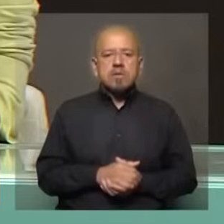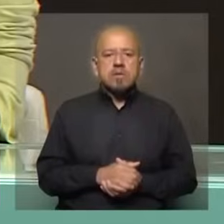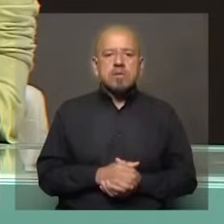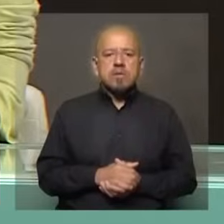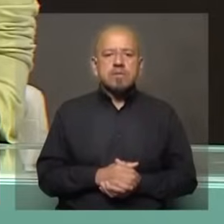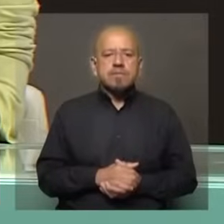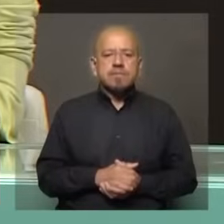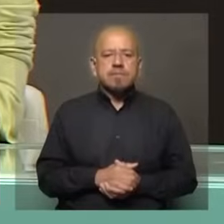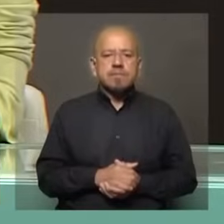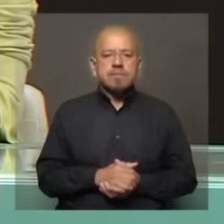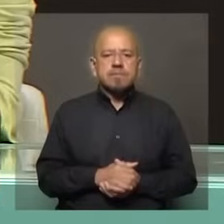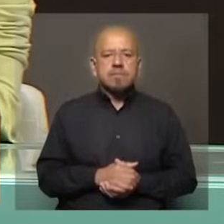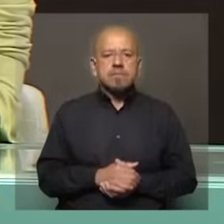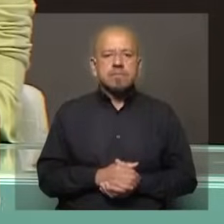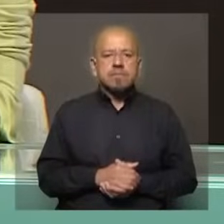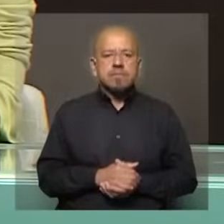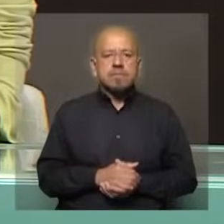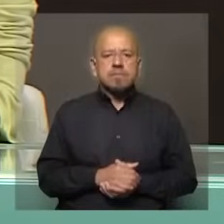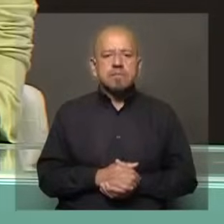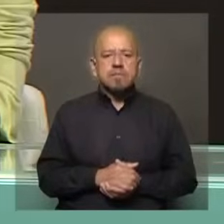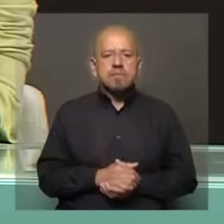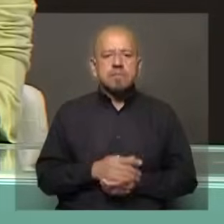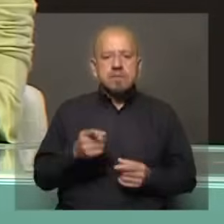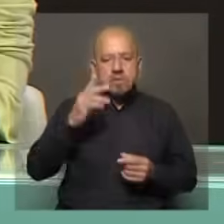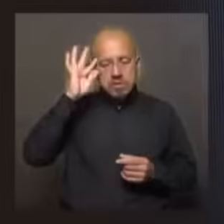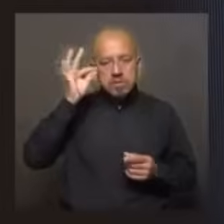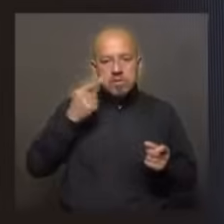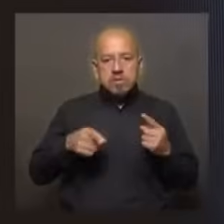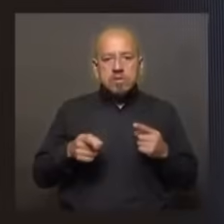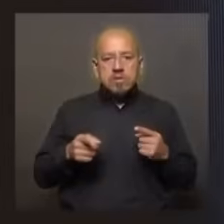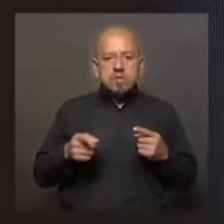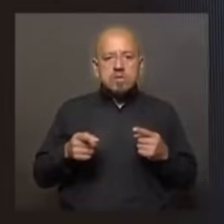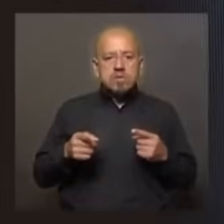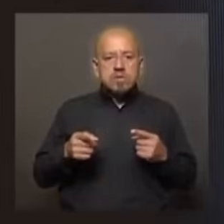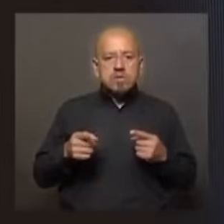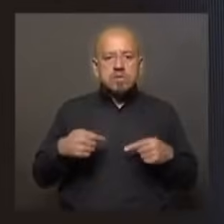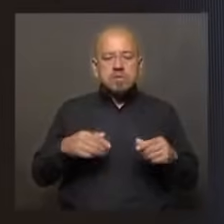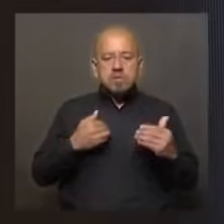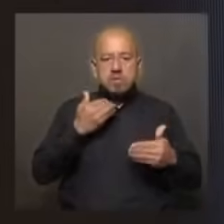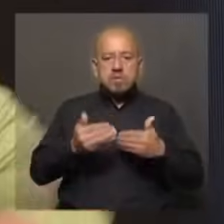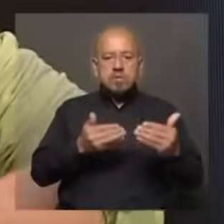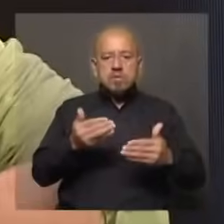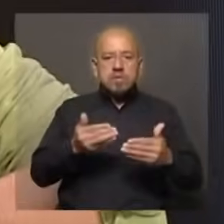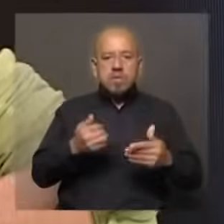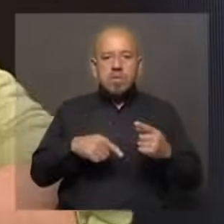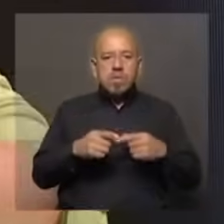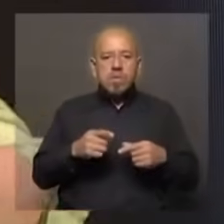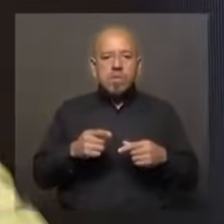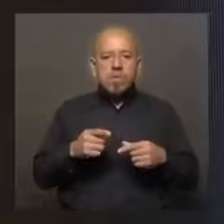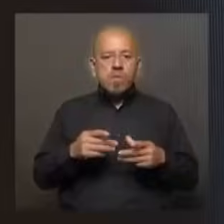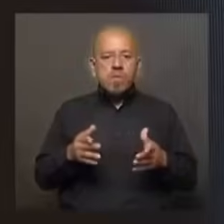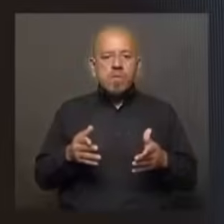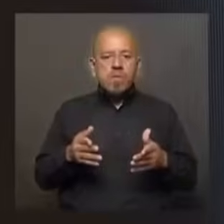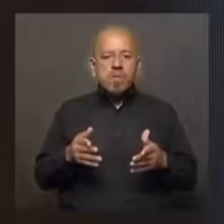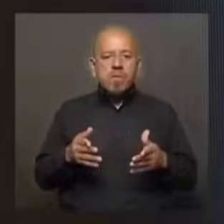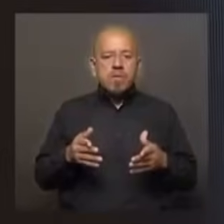Bueno, yo creo que porque hemos avanzado, porque el avance, no vamos todos caminando al